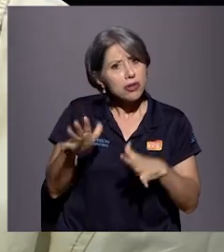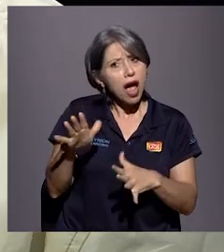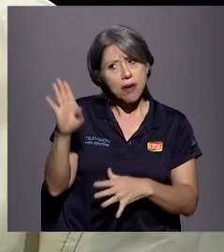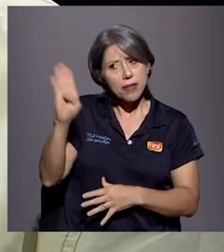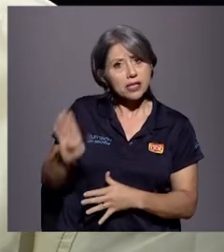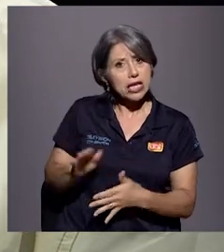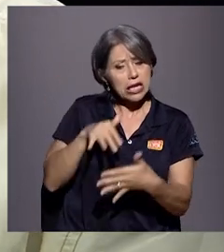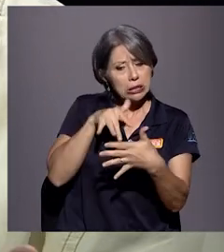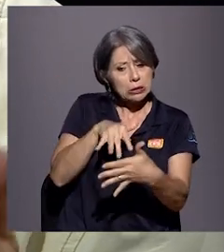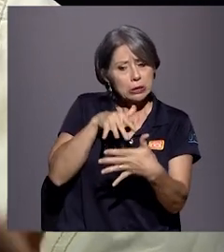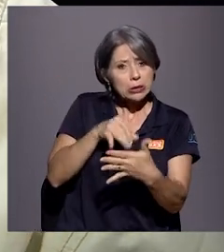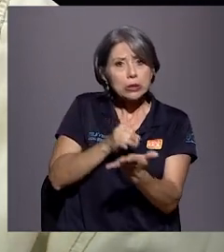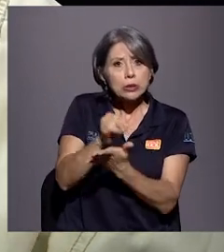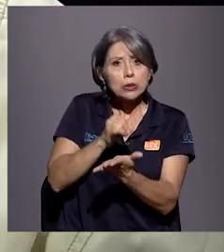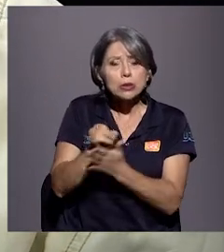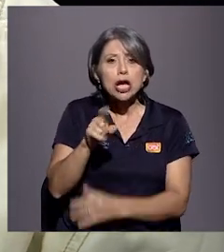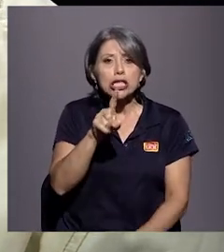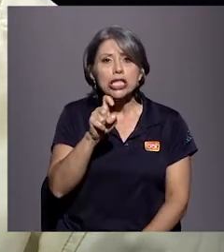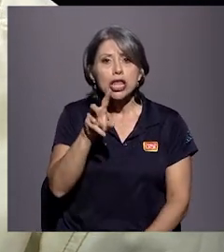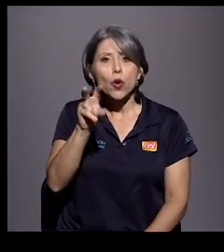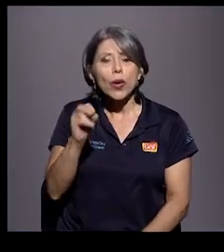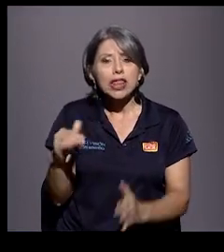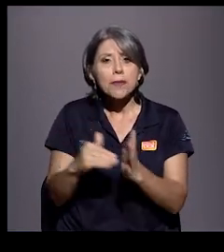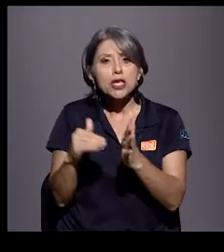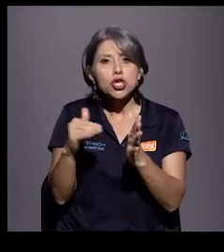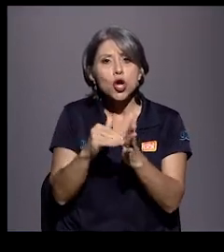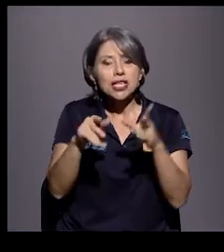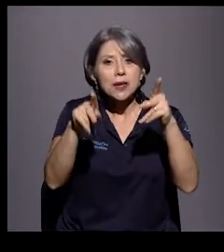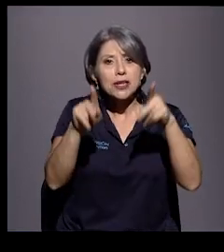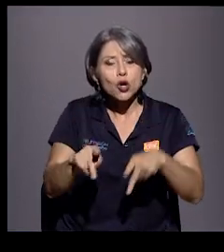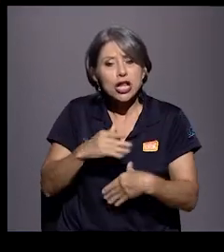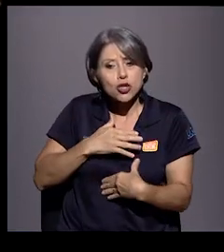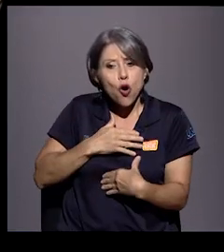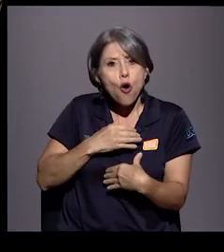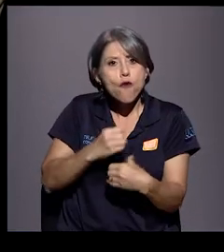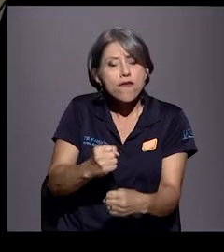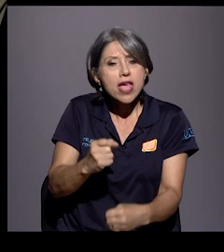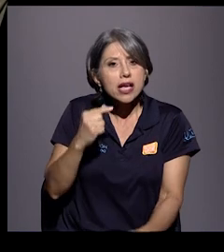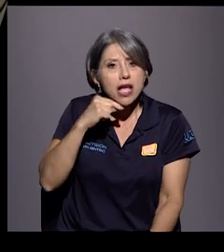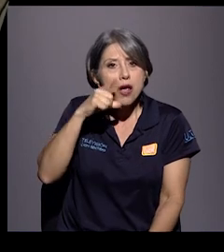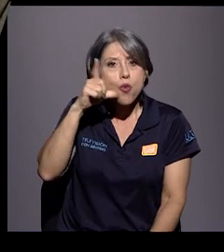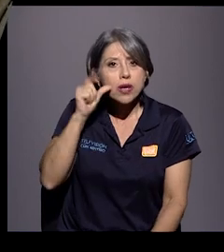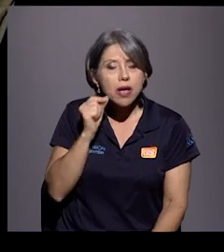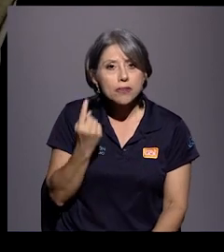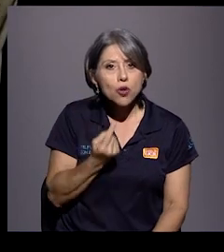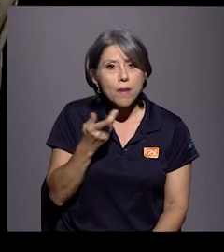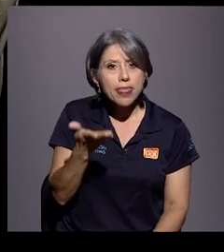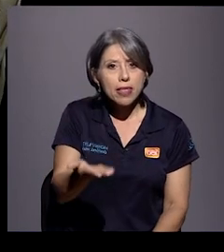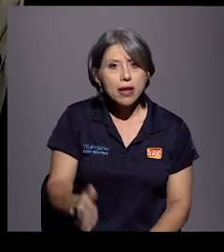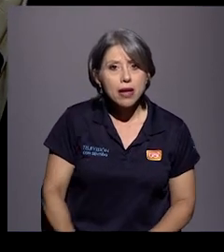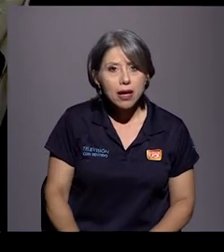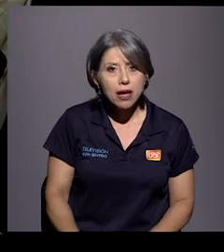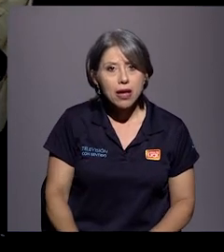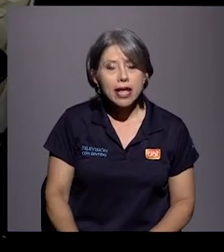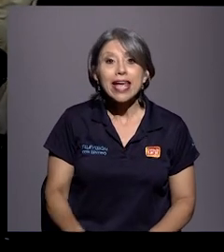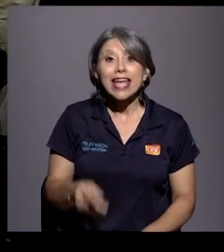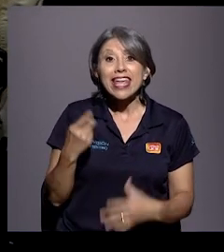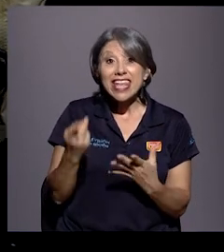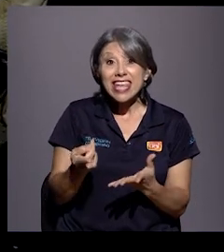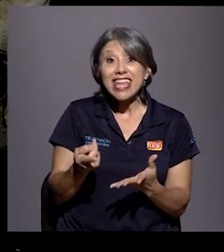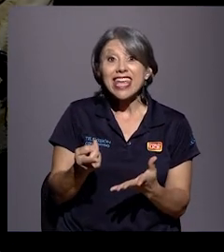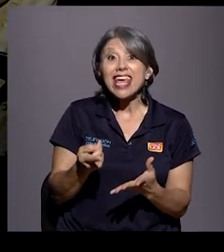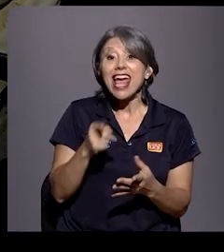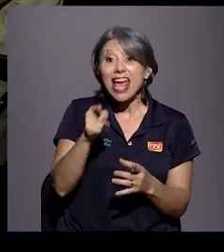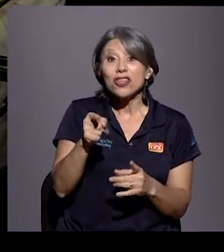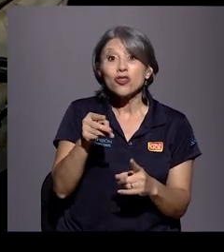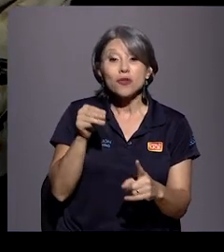en Brasil, 120 millones de personas confían solamente en WhatsApp. Y reciben los mensajes en que